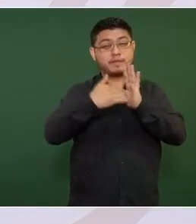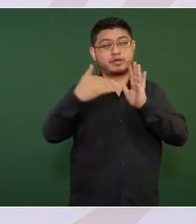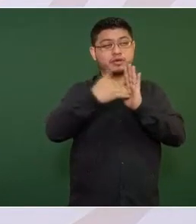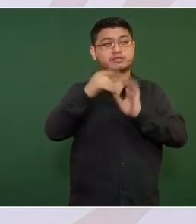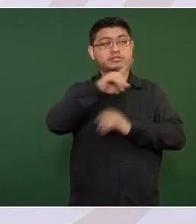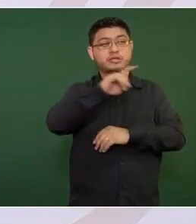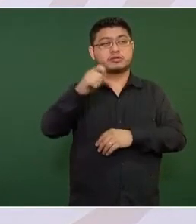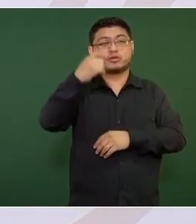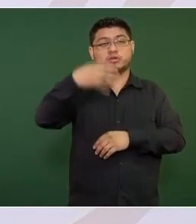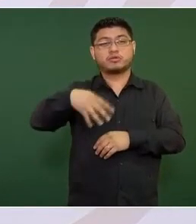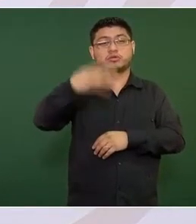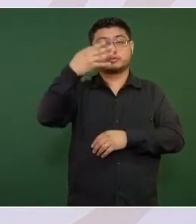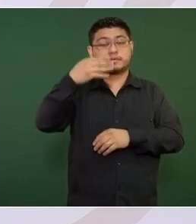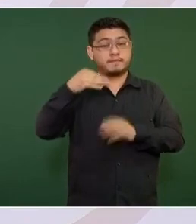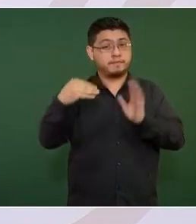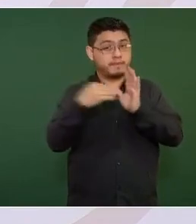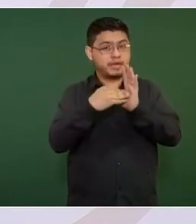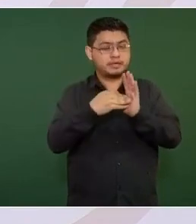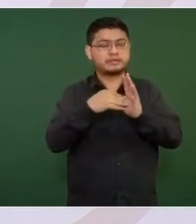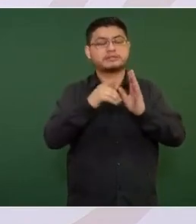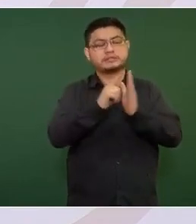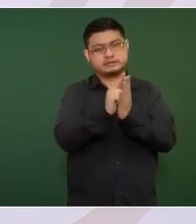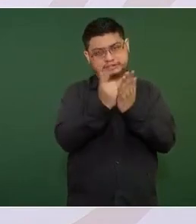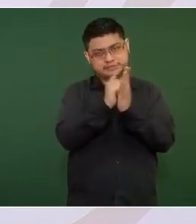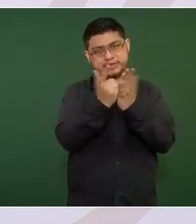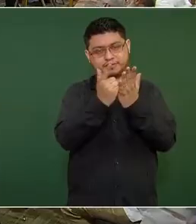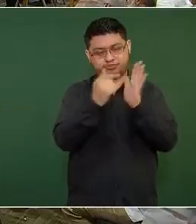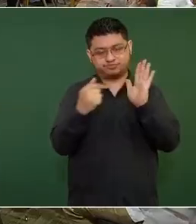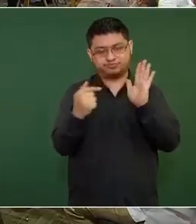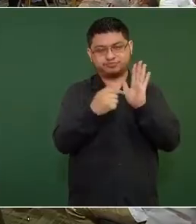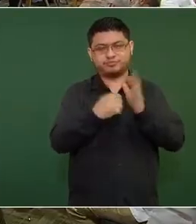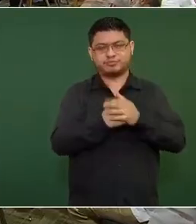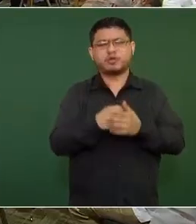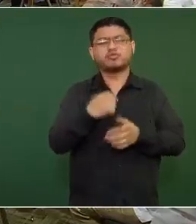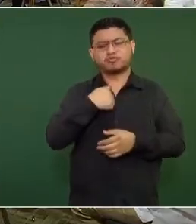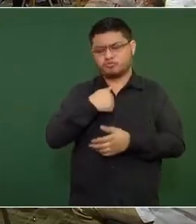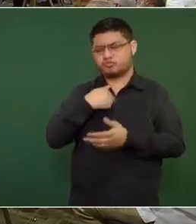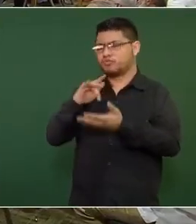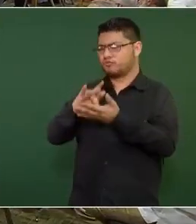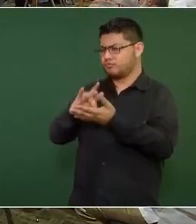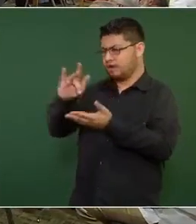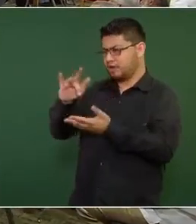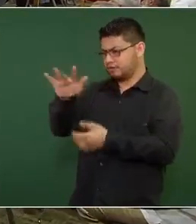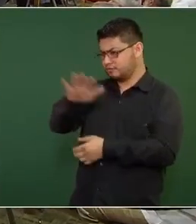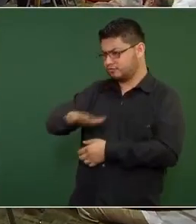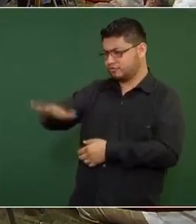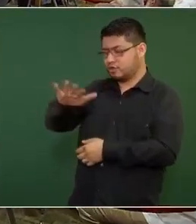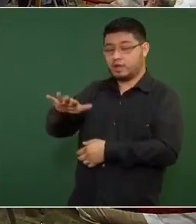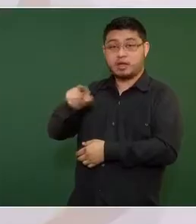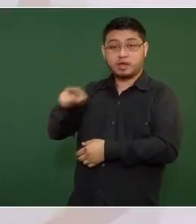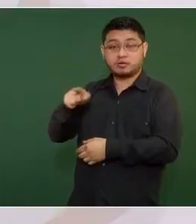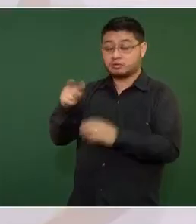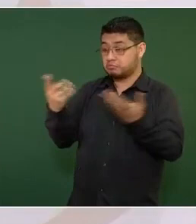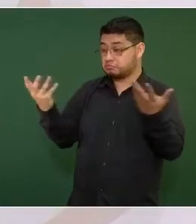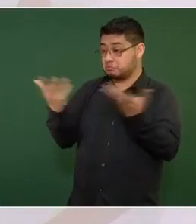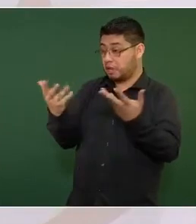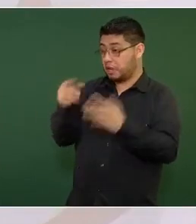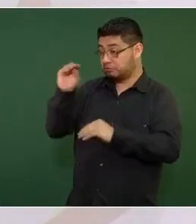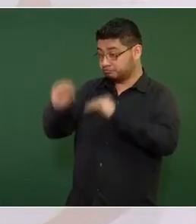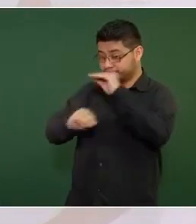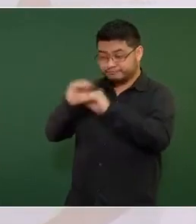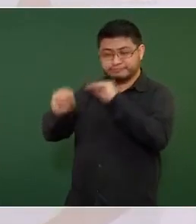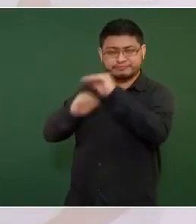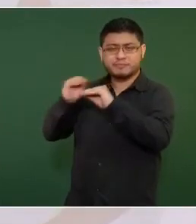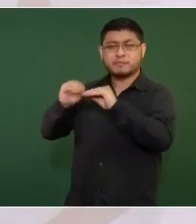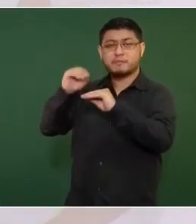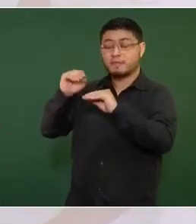15.114.000 libros. Y también agradezco a quienes organizan y llevan a cabo los fandangos por la